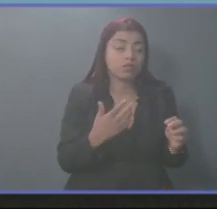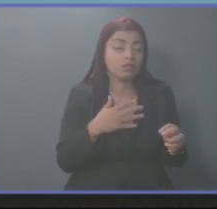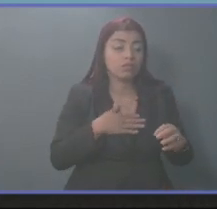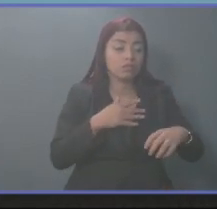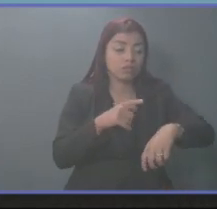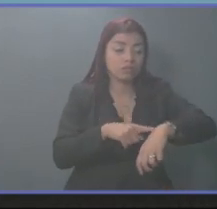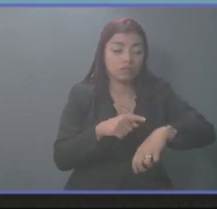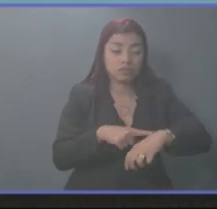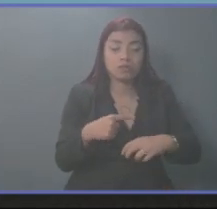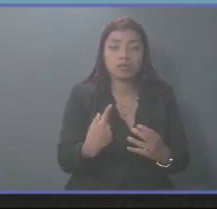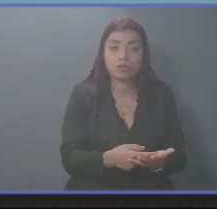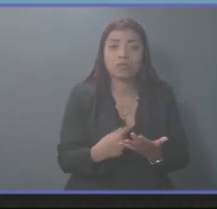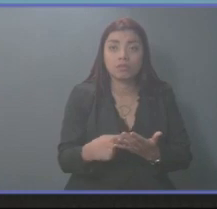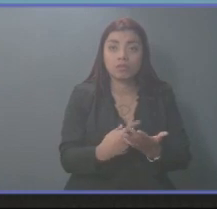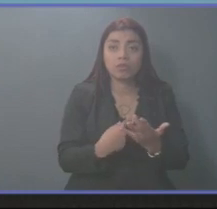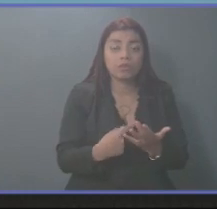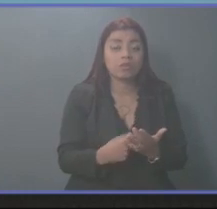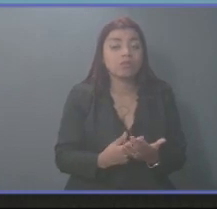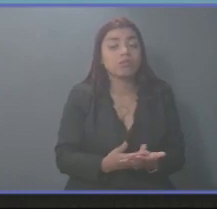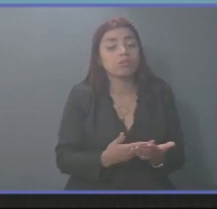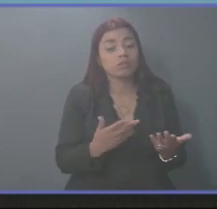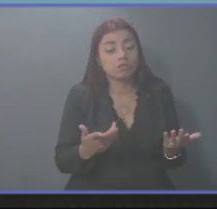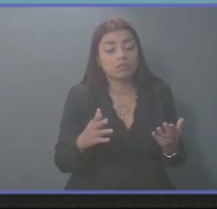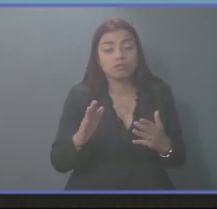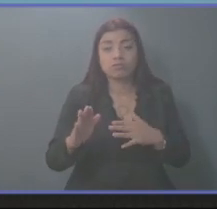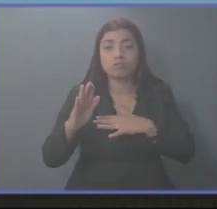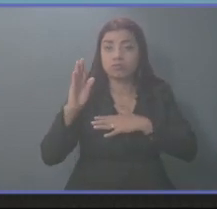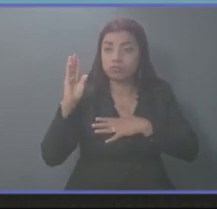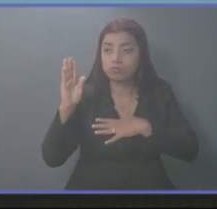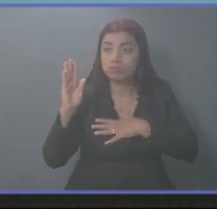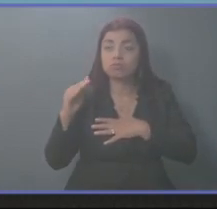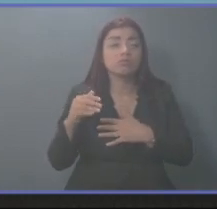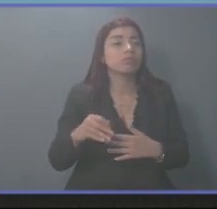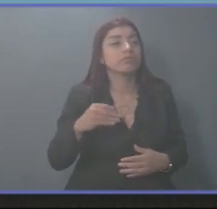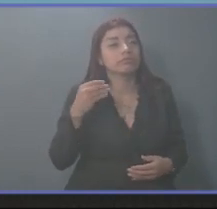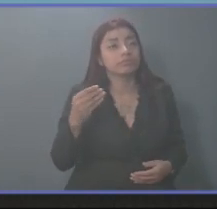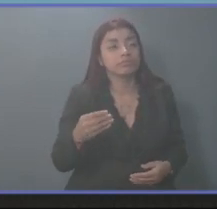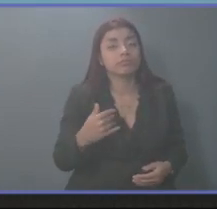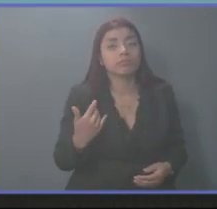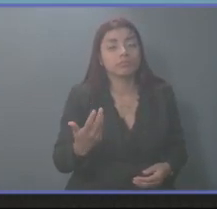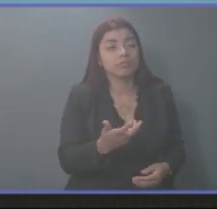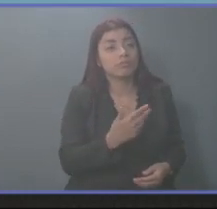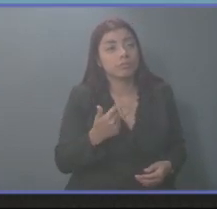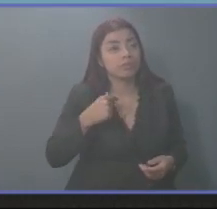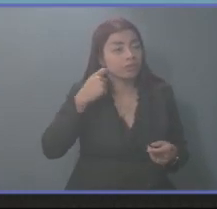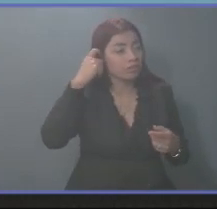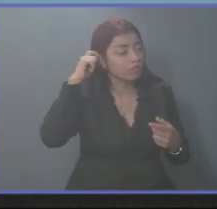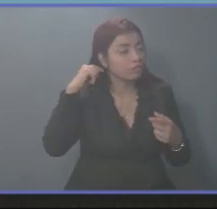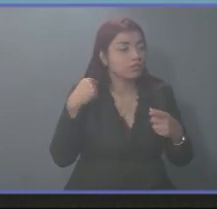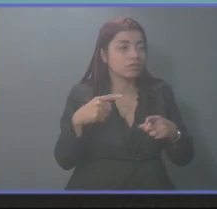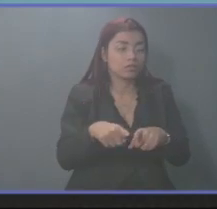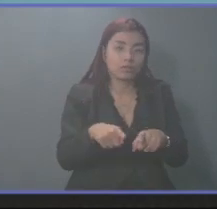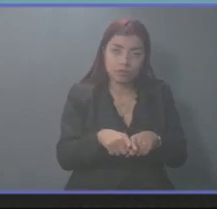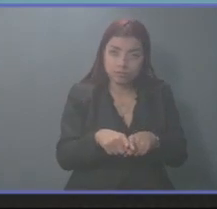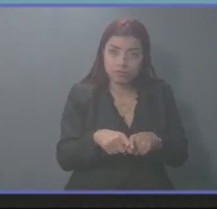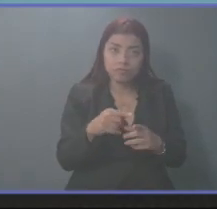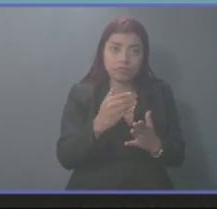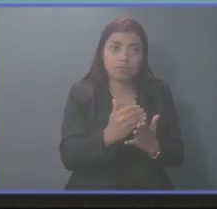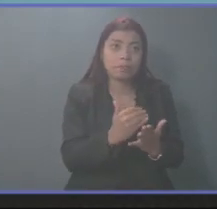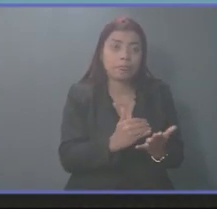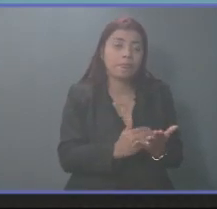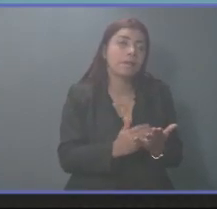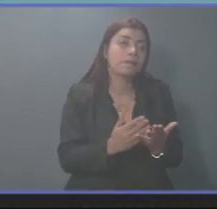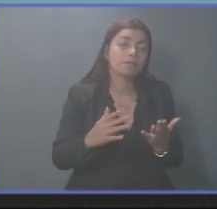en la discusión en cuanto a comprobar el arraigo de nuestros compatriotas a una circunscripción o a